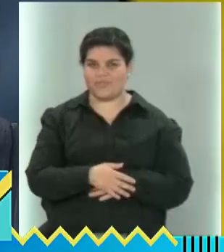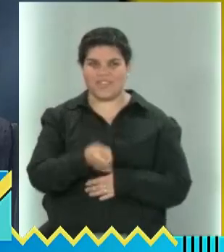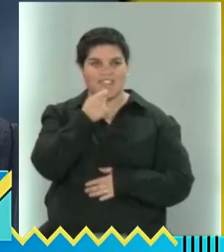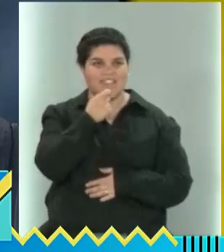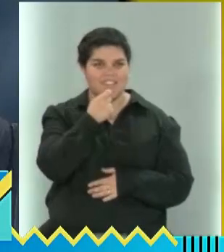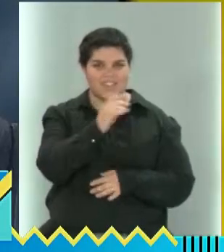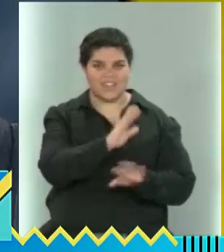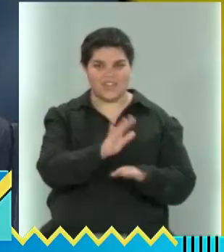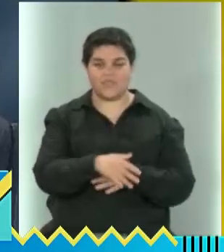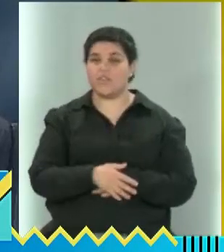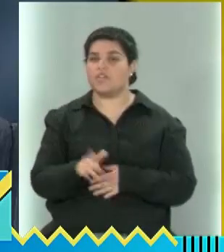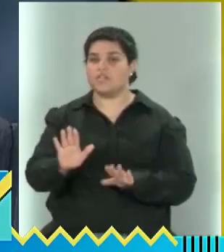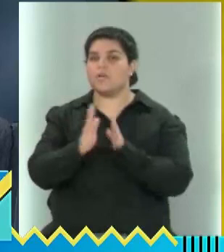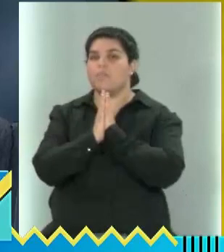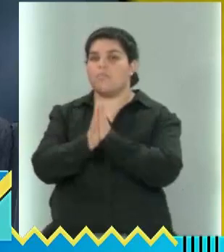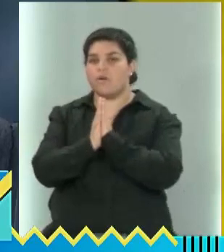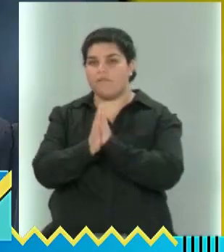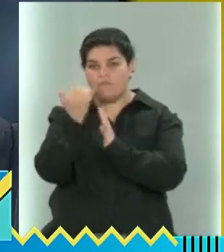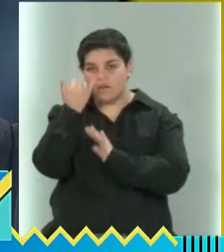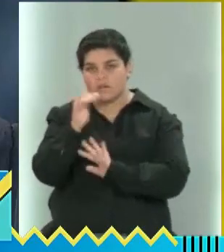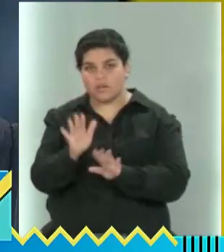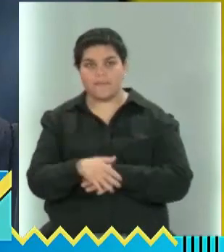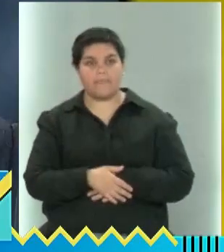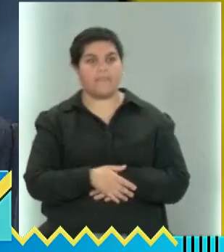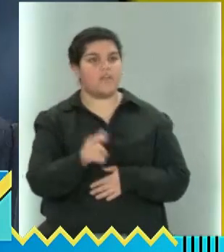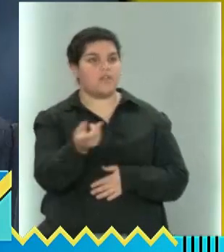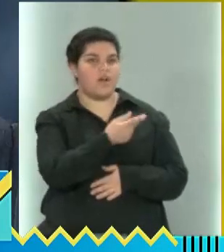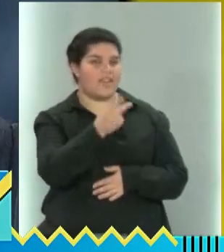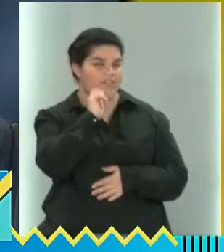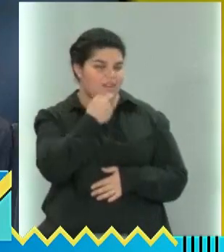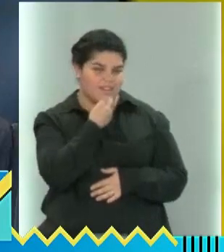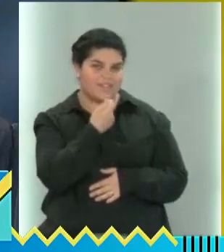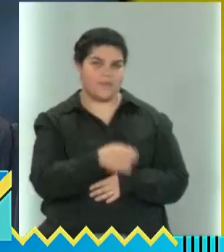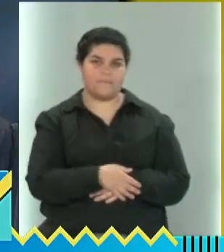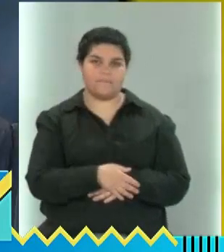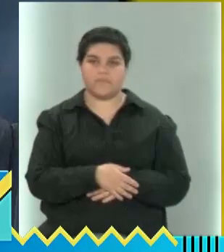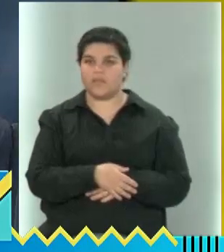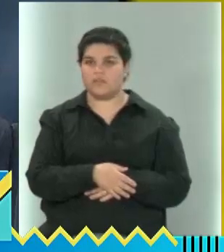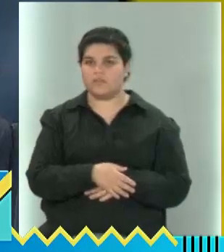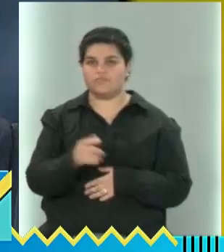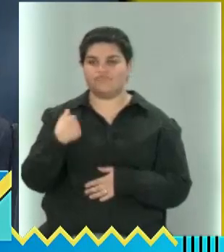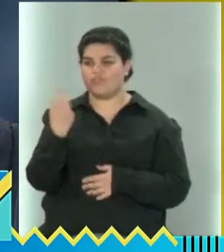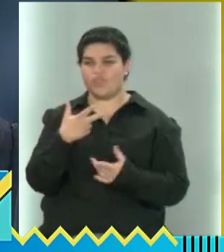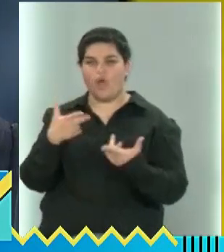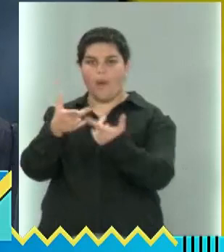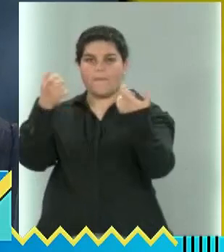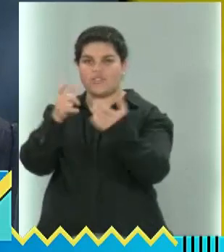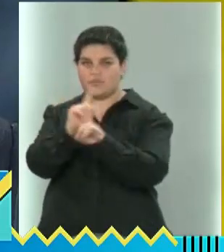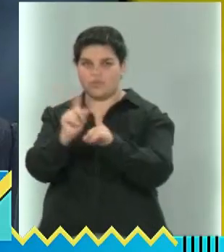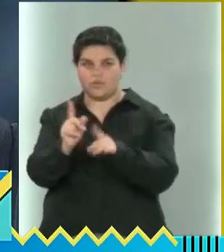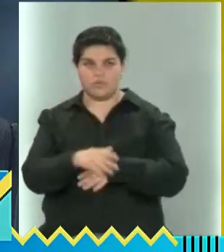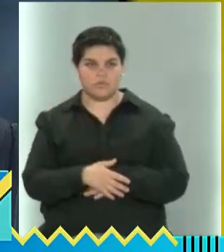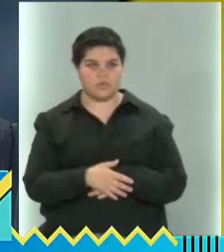Que no los tomamos como nuestros enemigos, para nada. Son divinas, las chicas son divinas. Para nada. No estamos en la vereda de ¿Tomamos un café, Francisca?